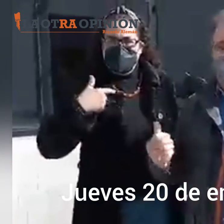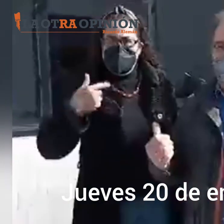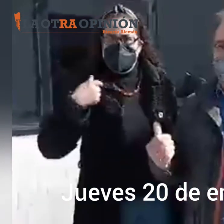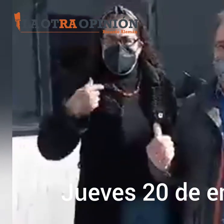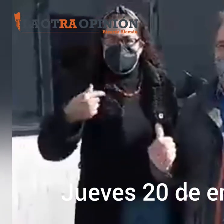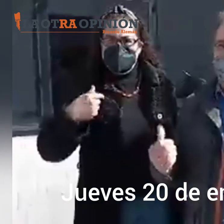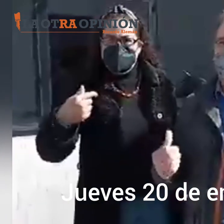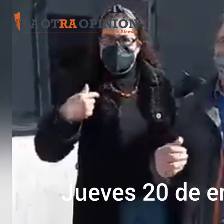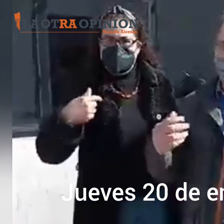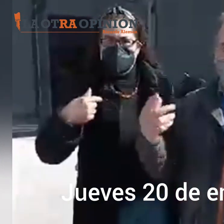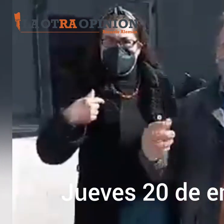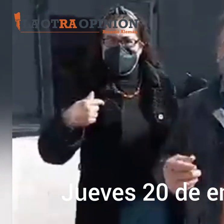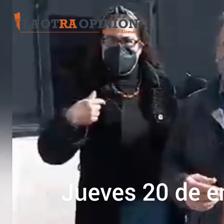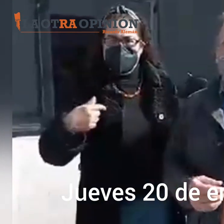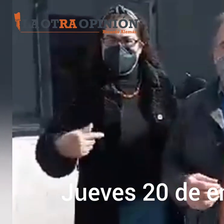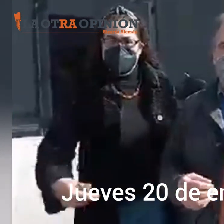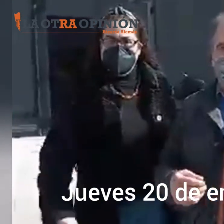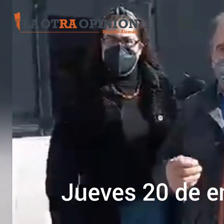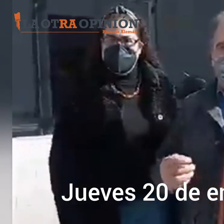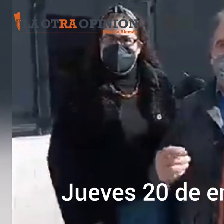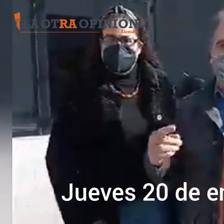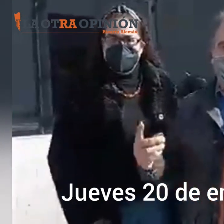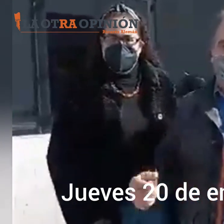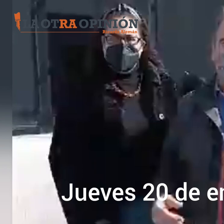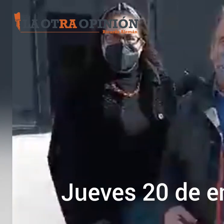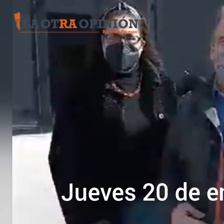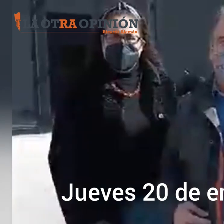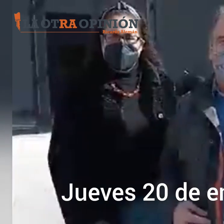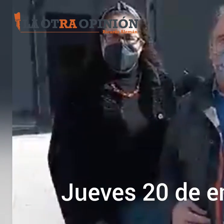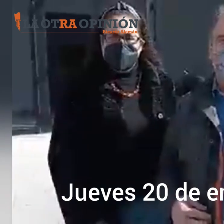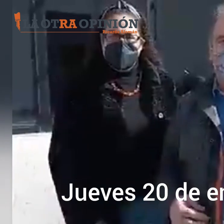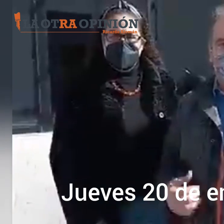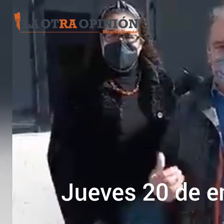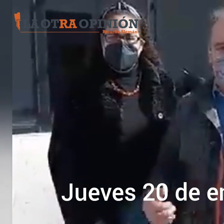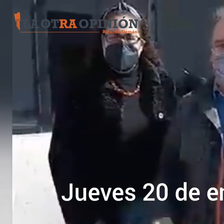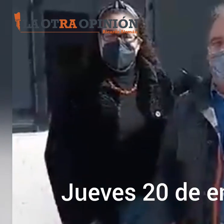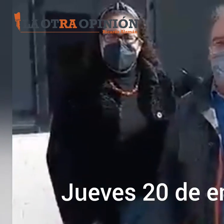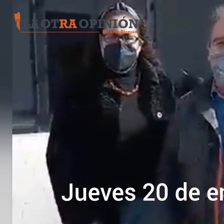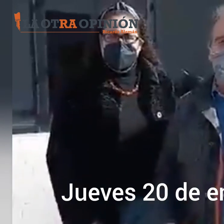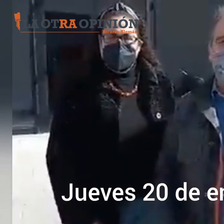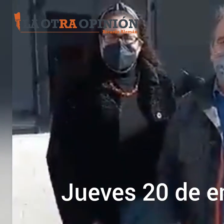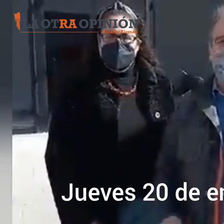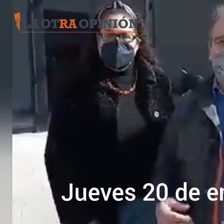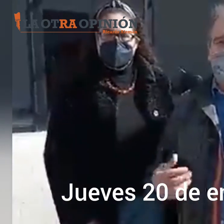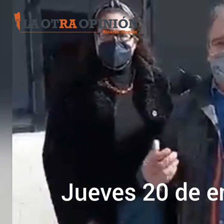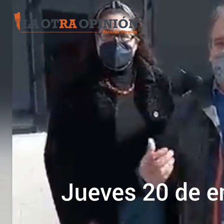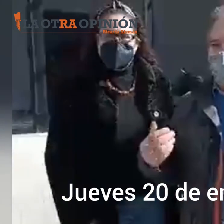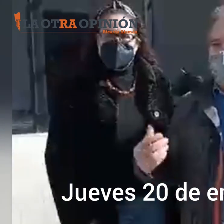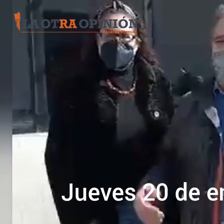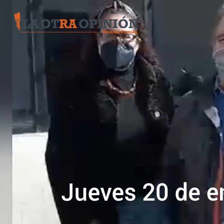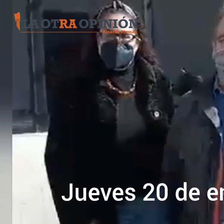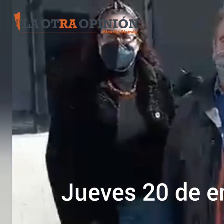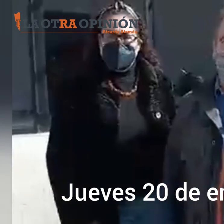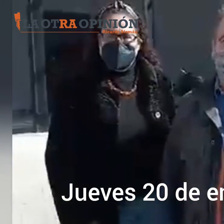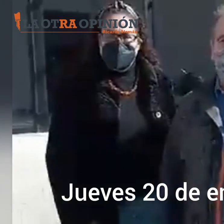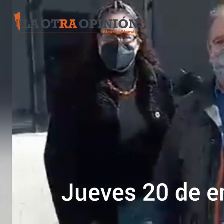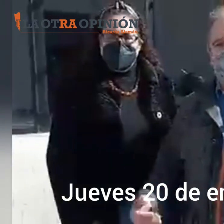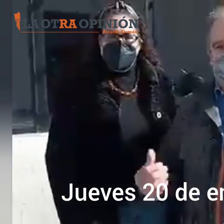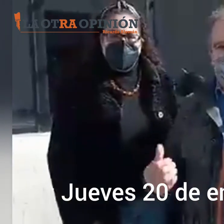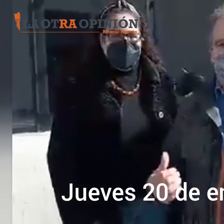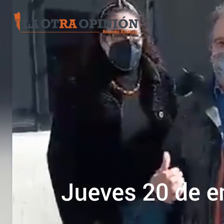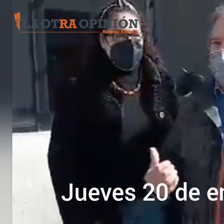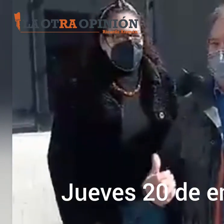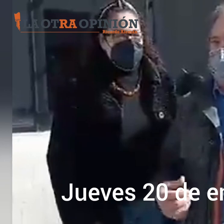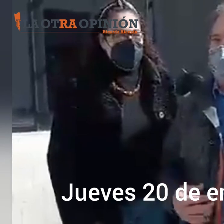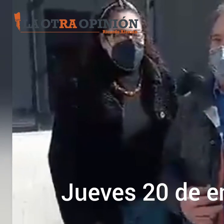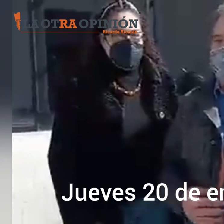pasa a poder. Ahorita vamos a la Junta precisamente a que se le tome cargo como depositaria, interventora en la caja, y se